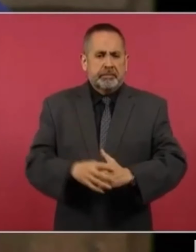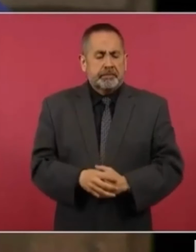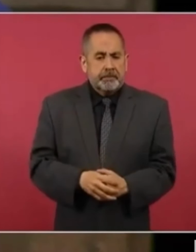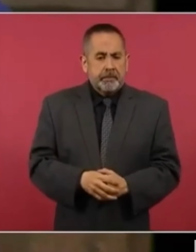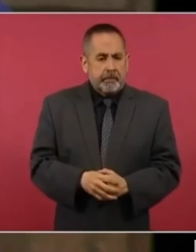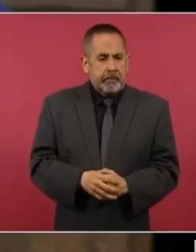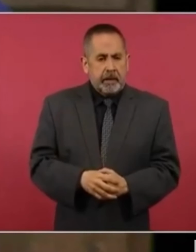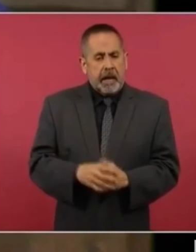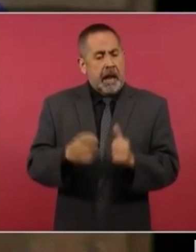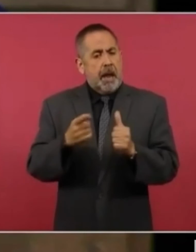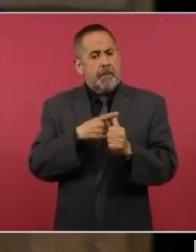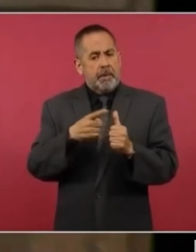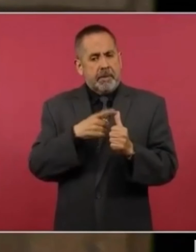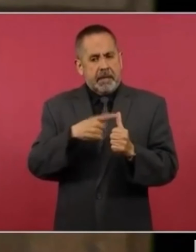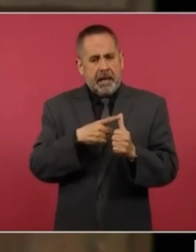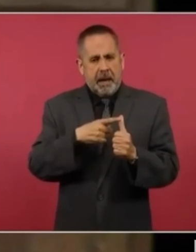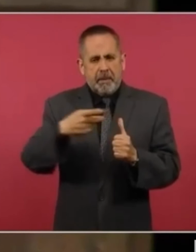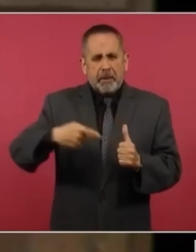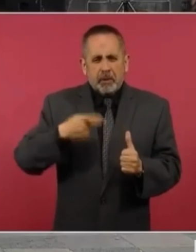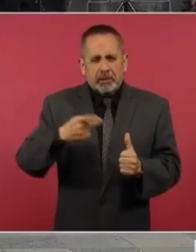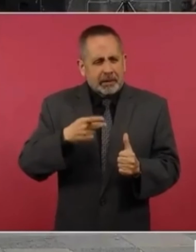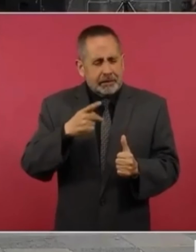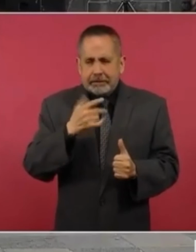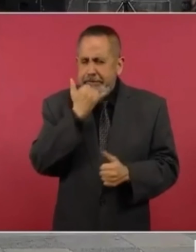primera pregunta ya se me olvidó.